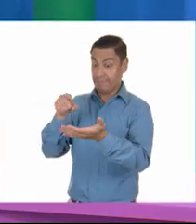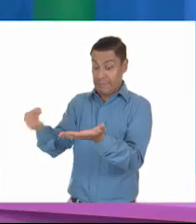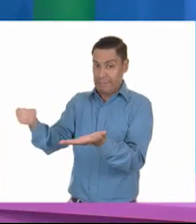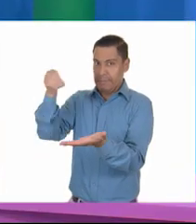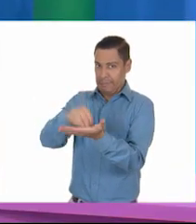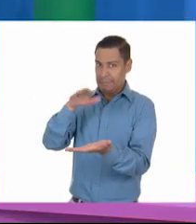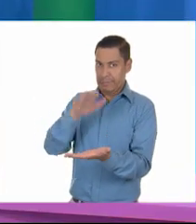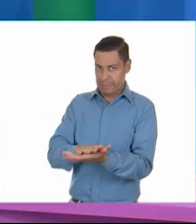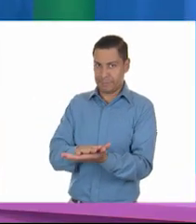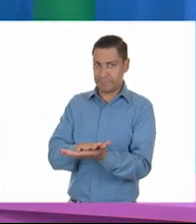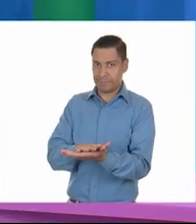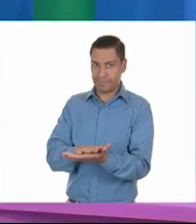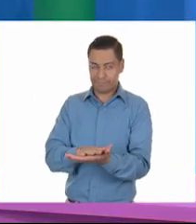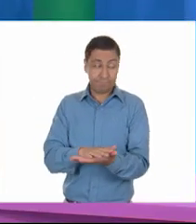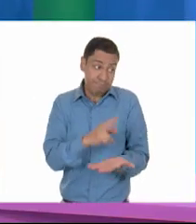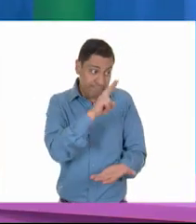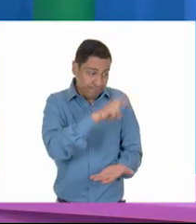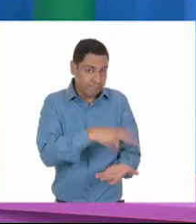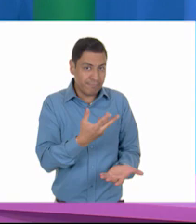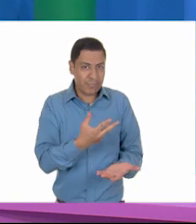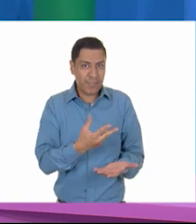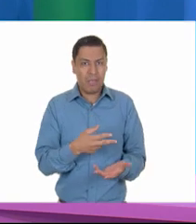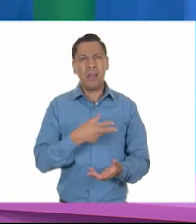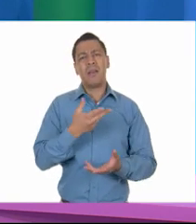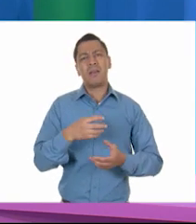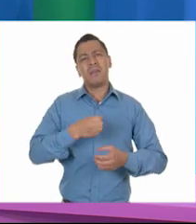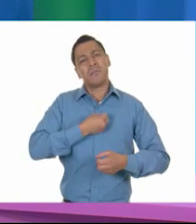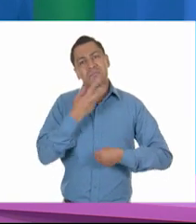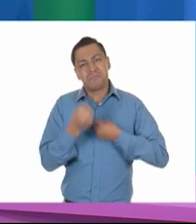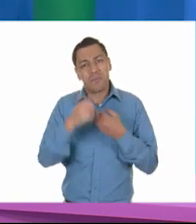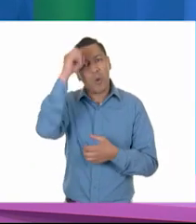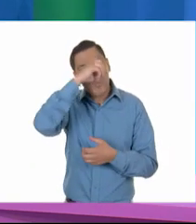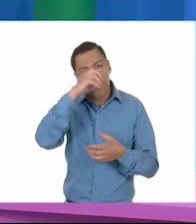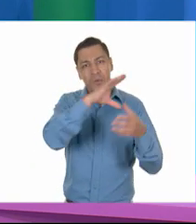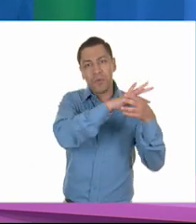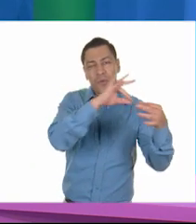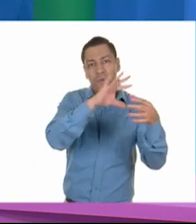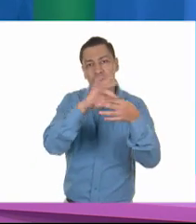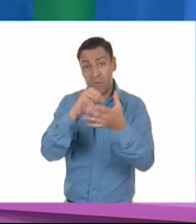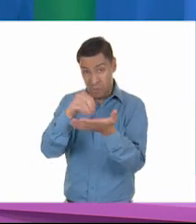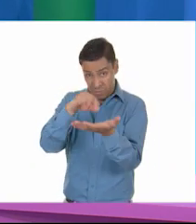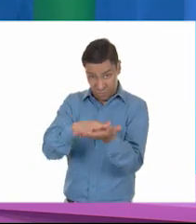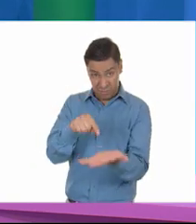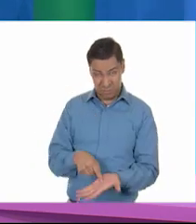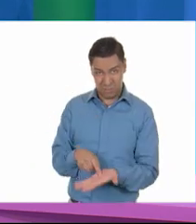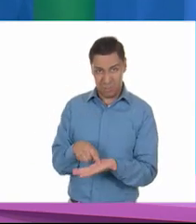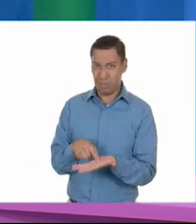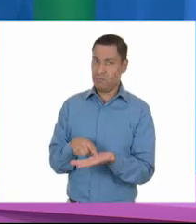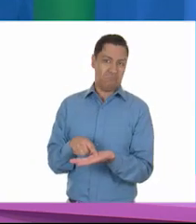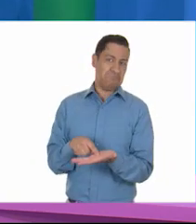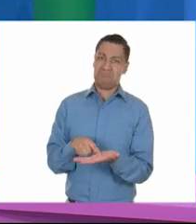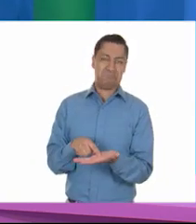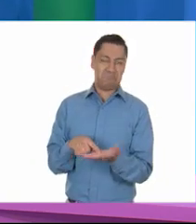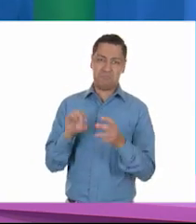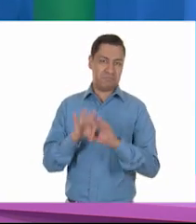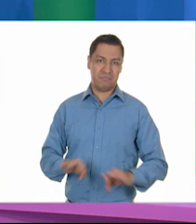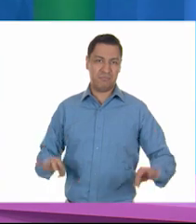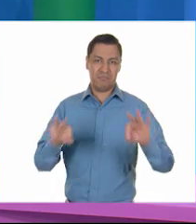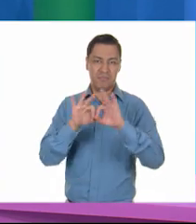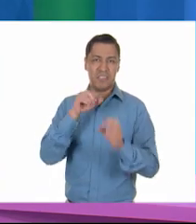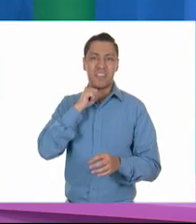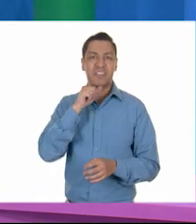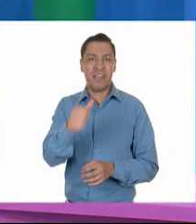que no pusimos en el reporte porque no eran pregunta ni tampoco formaban parte de la respuesta del astronauta. María, yo quiero ver